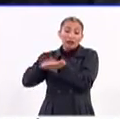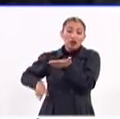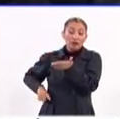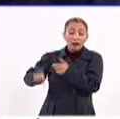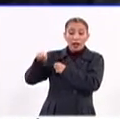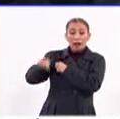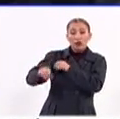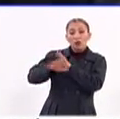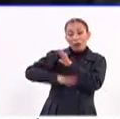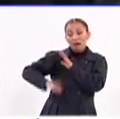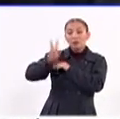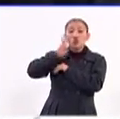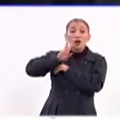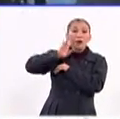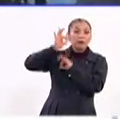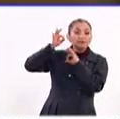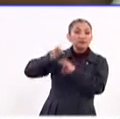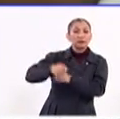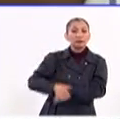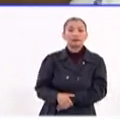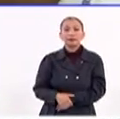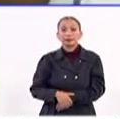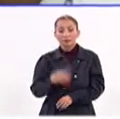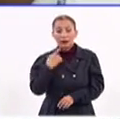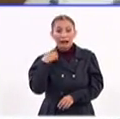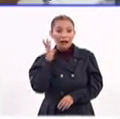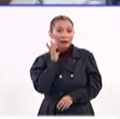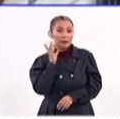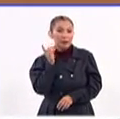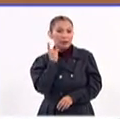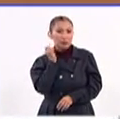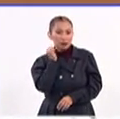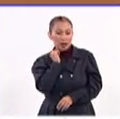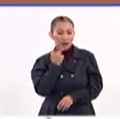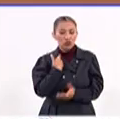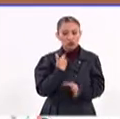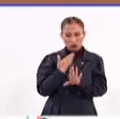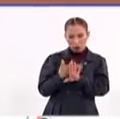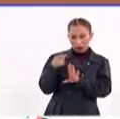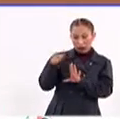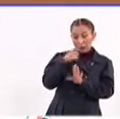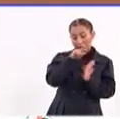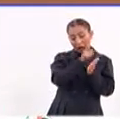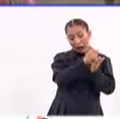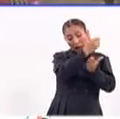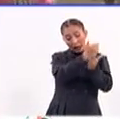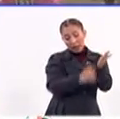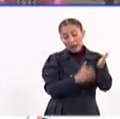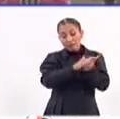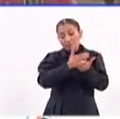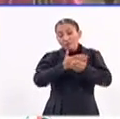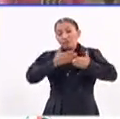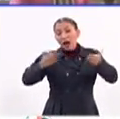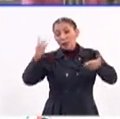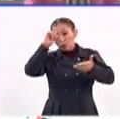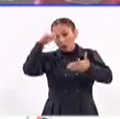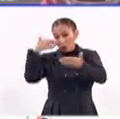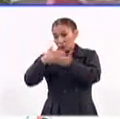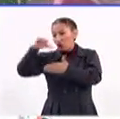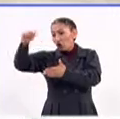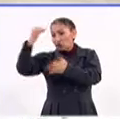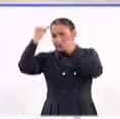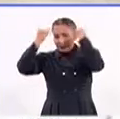públicas basadas en evidencia. Legisladores de oposición hicieron hincapié que el marco legal se engrandezca con las propuestas de